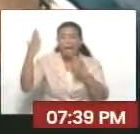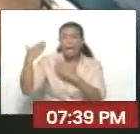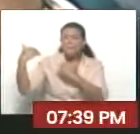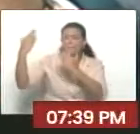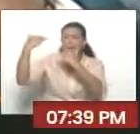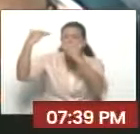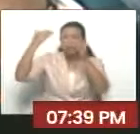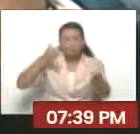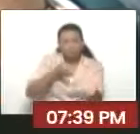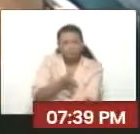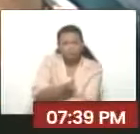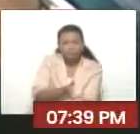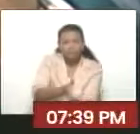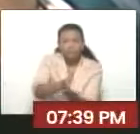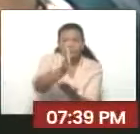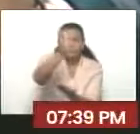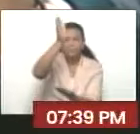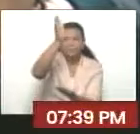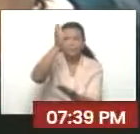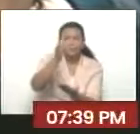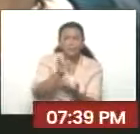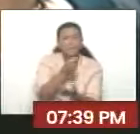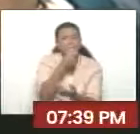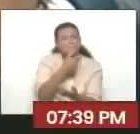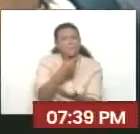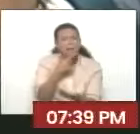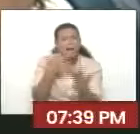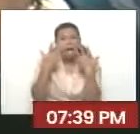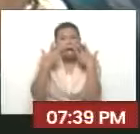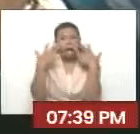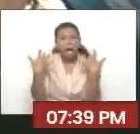y la paz. Qué cosa tan bella.